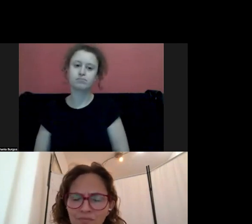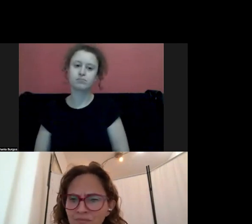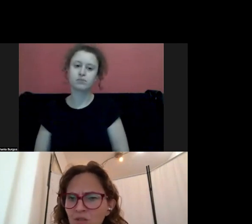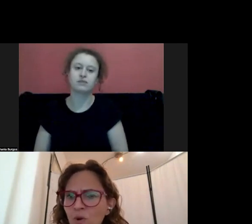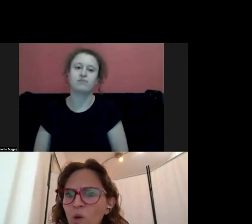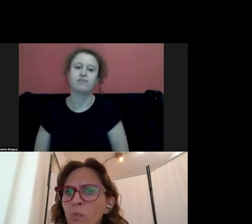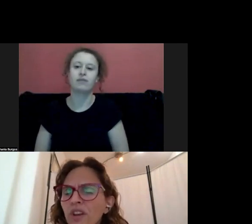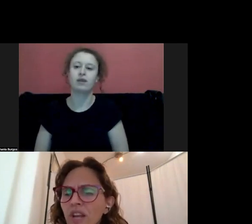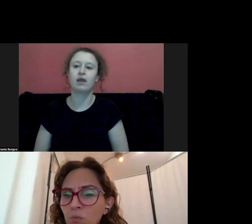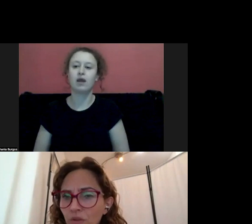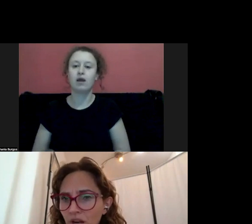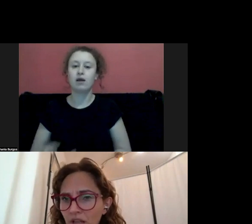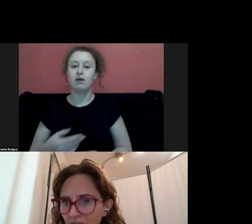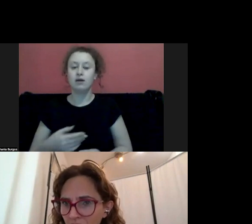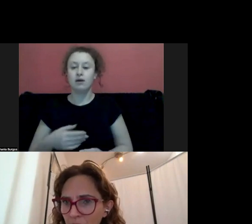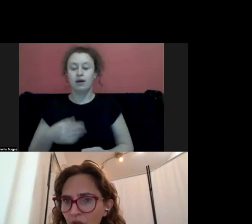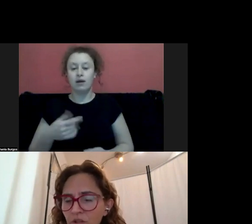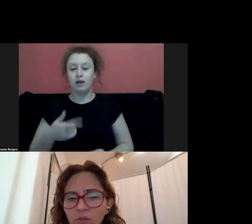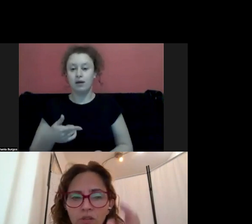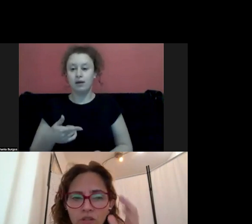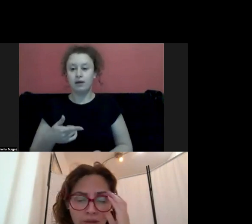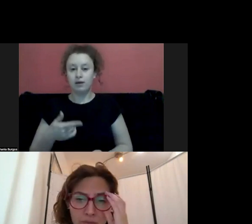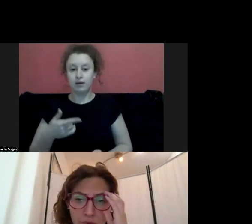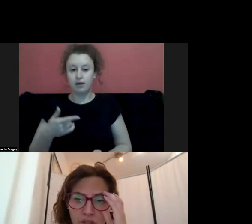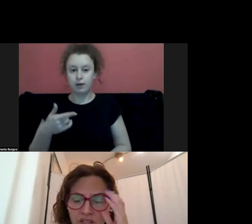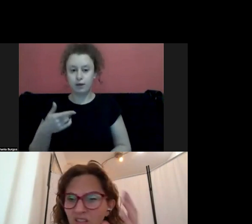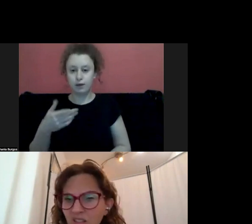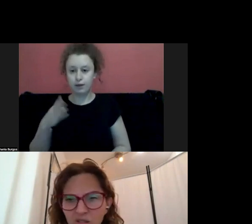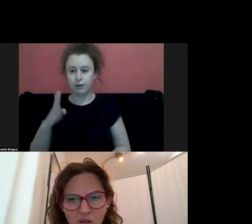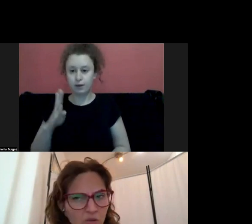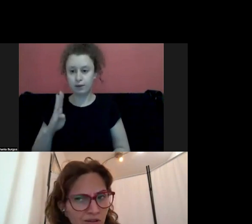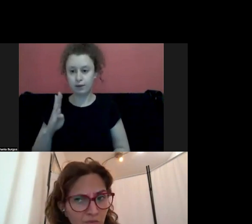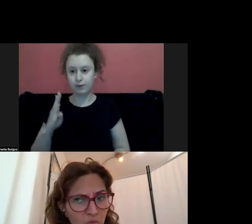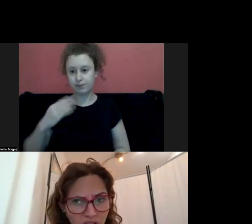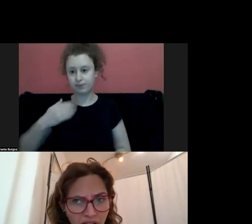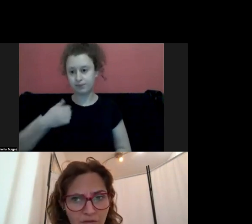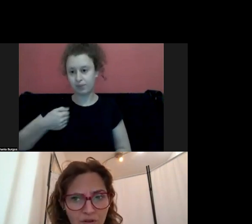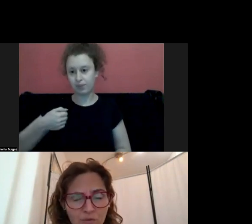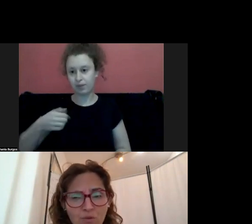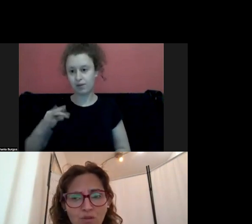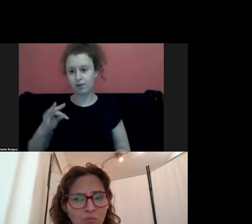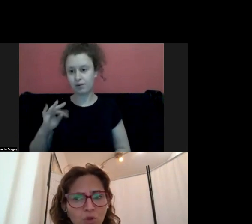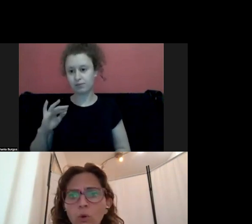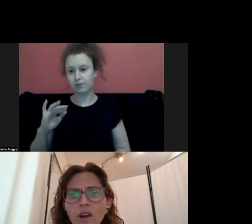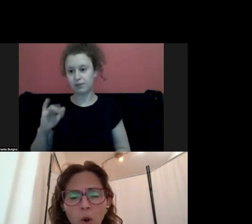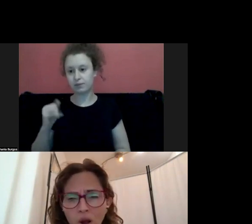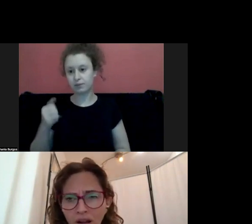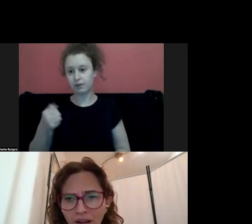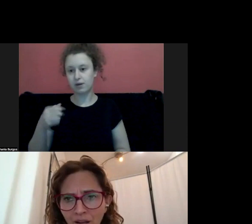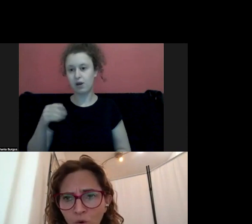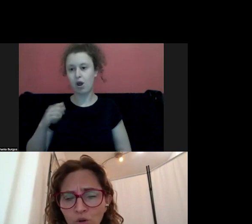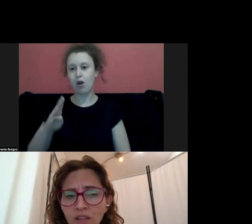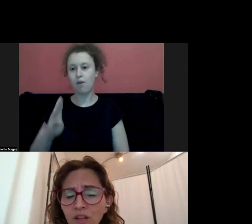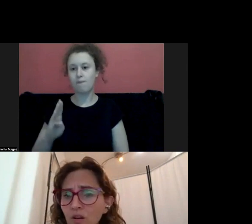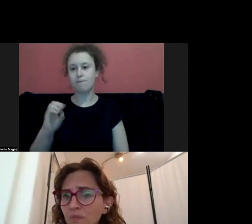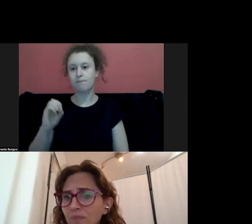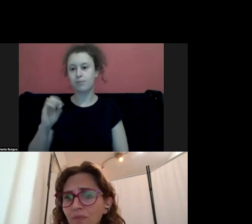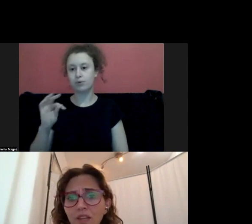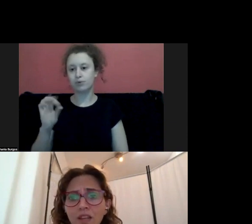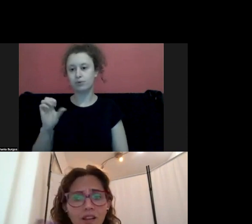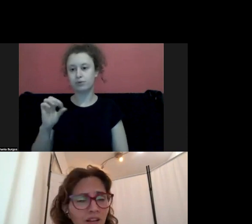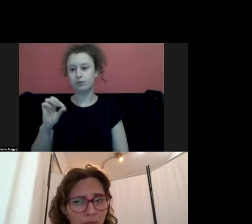ya, desde luego podrían modernizarlo un poquito, porque patria potestad es como que muy rancio, pero como todo el lenguaje